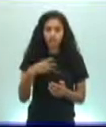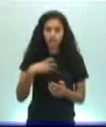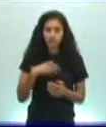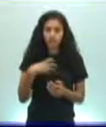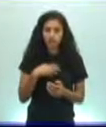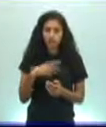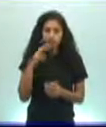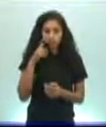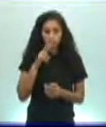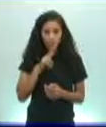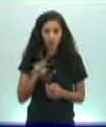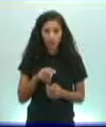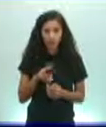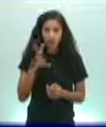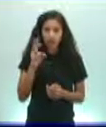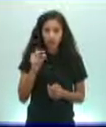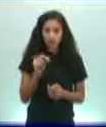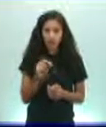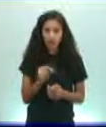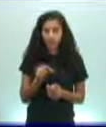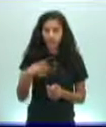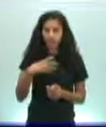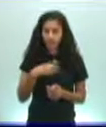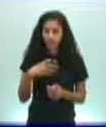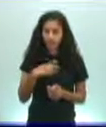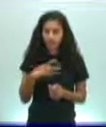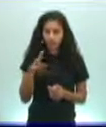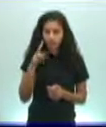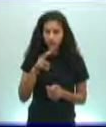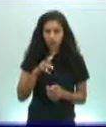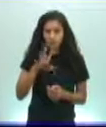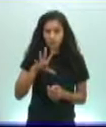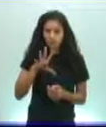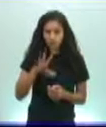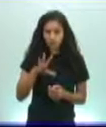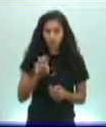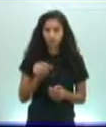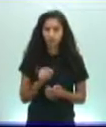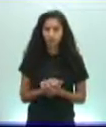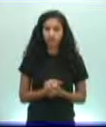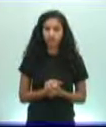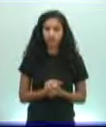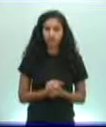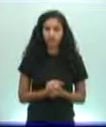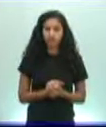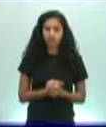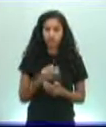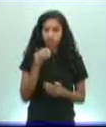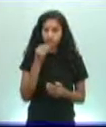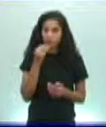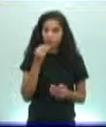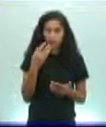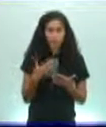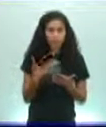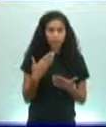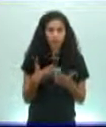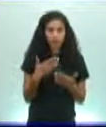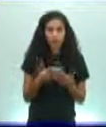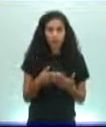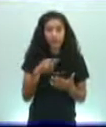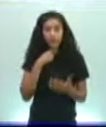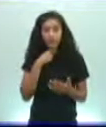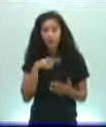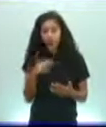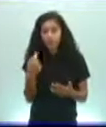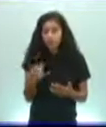tendremos precisamente el valor del cuadrado del número que estamos hallando. Y podrás comprobar que es un